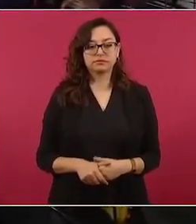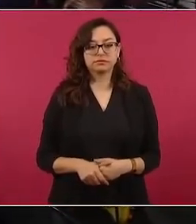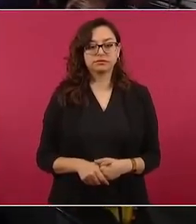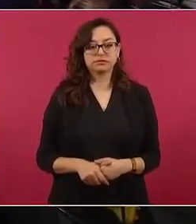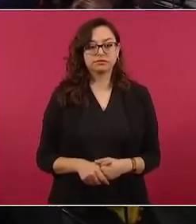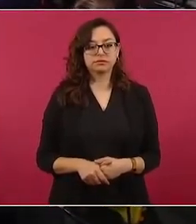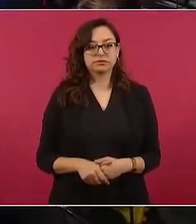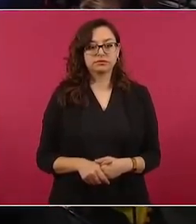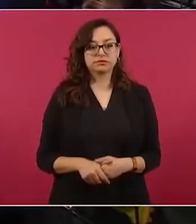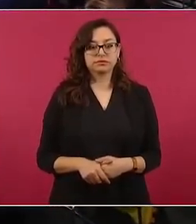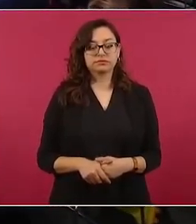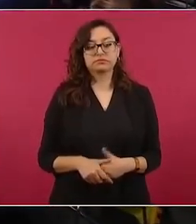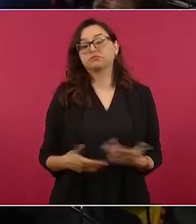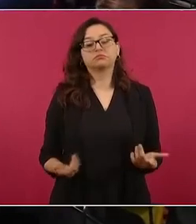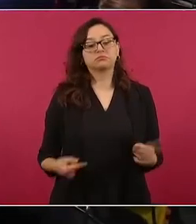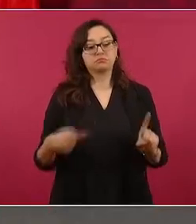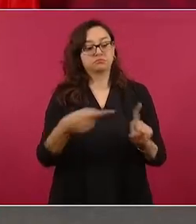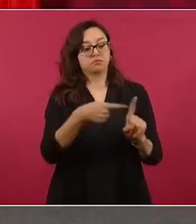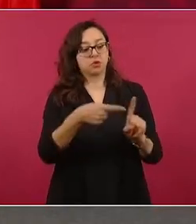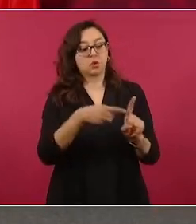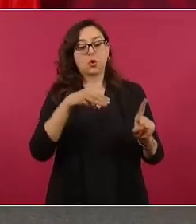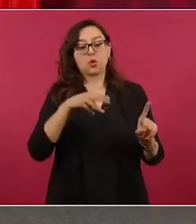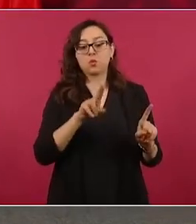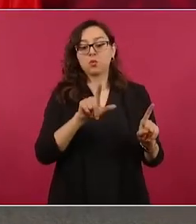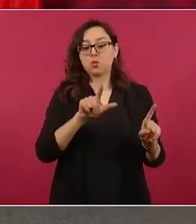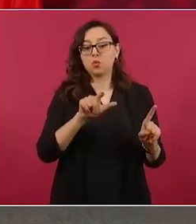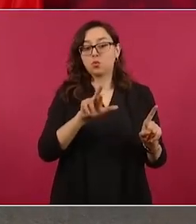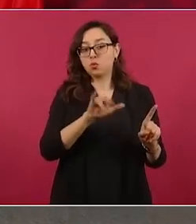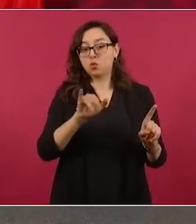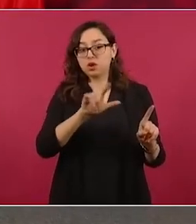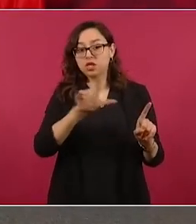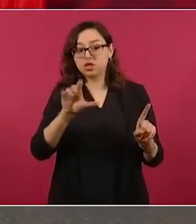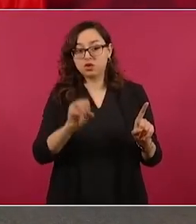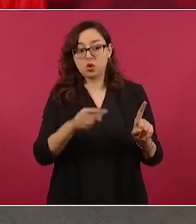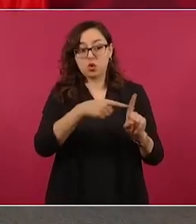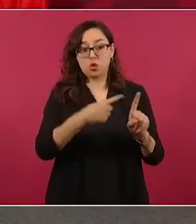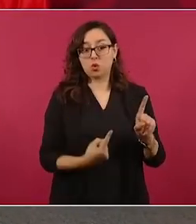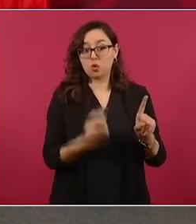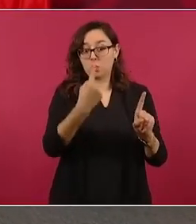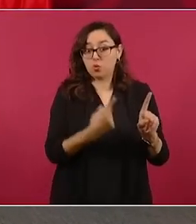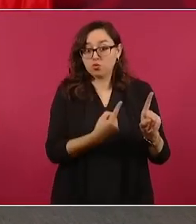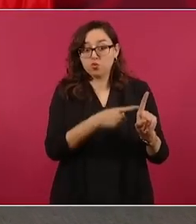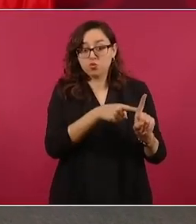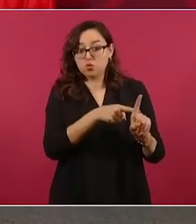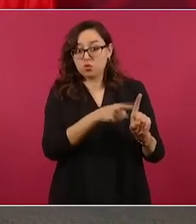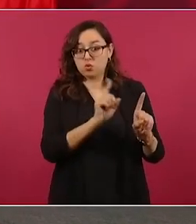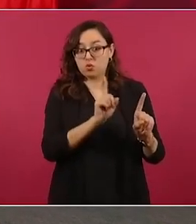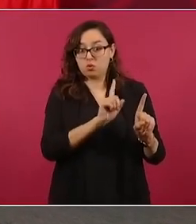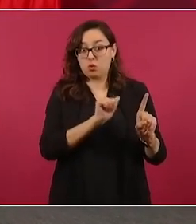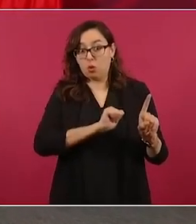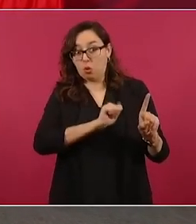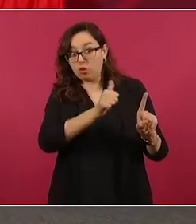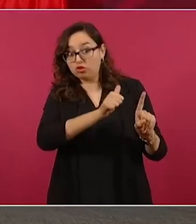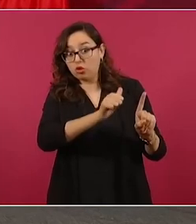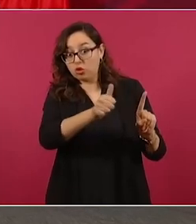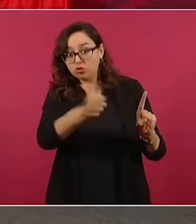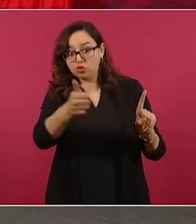no es nada más Murillo Caram, pues que Murillo Caram diga quién le dio la orden.